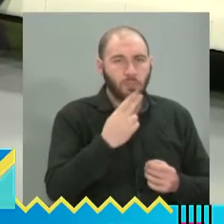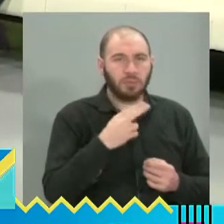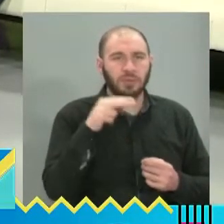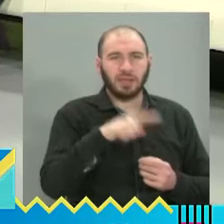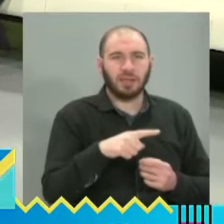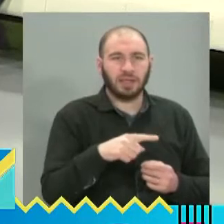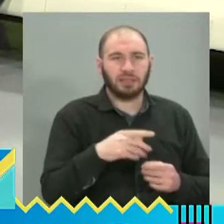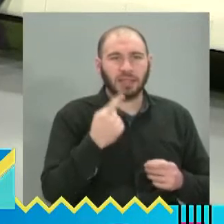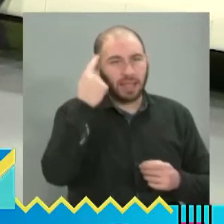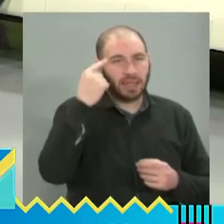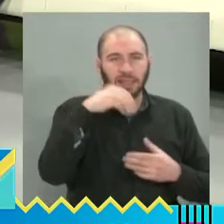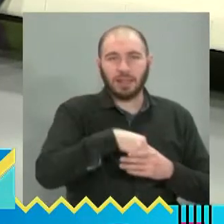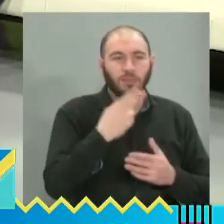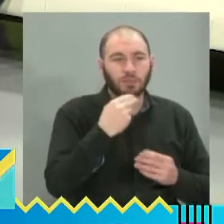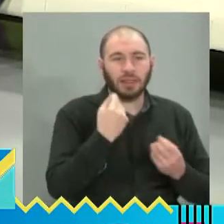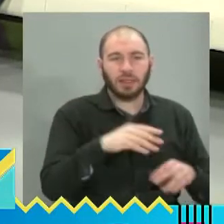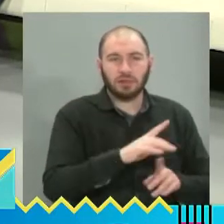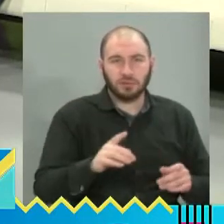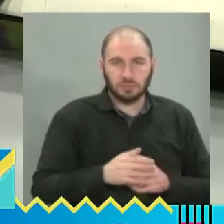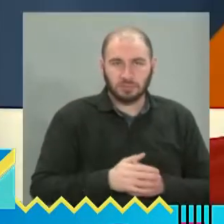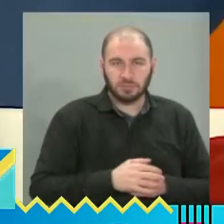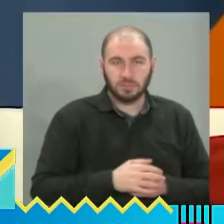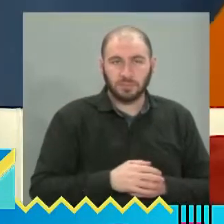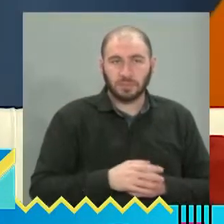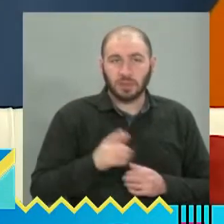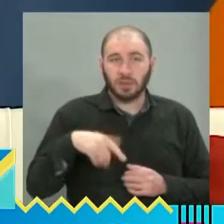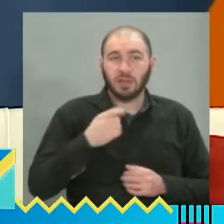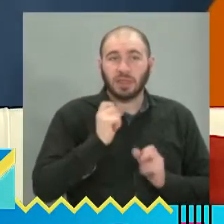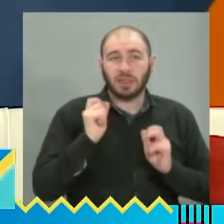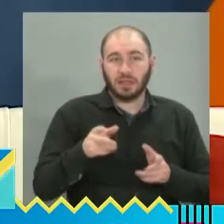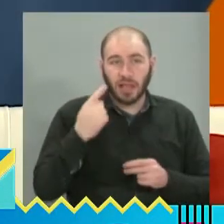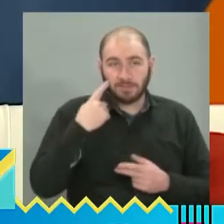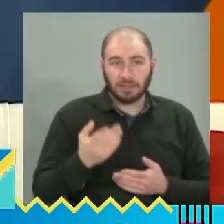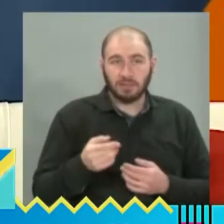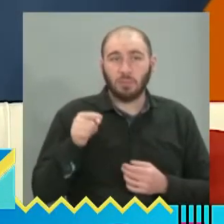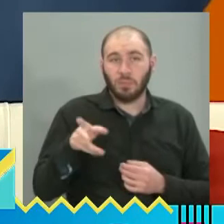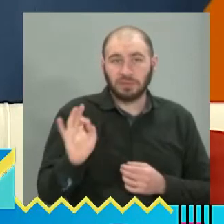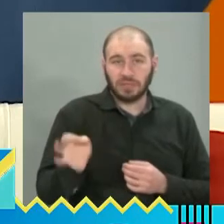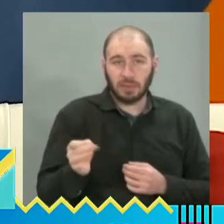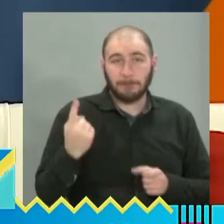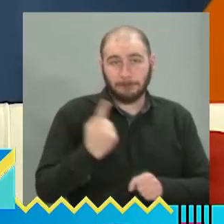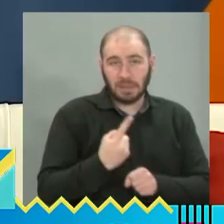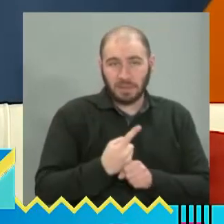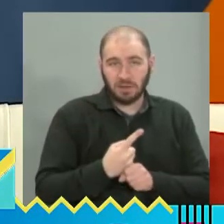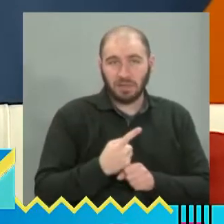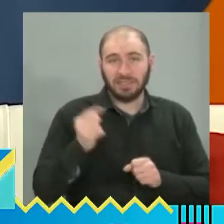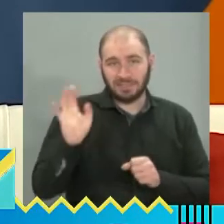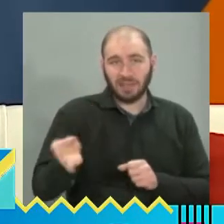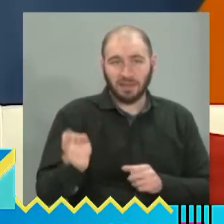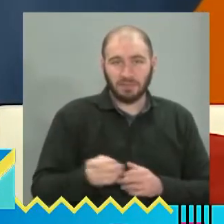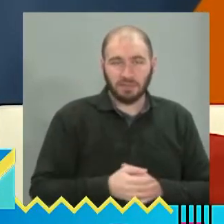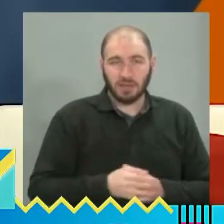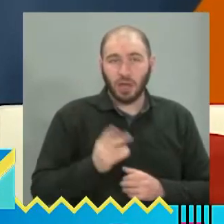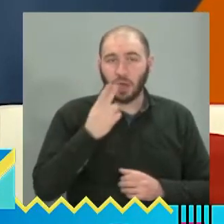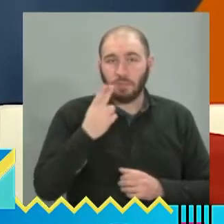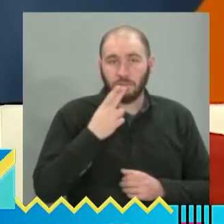todavía no se plantea la idea de fumar? Lo que tratamos de hacerle es decirle, bueno, a ver, ¿sabés qué? Primero, si está al tanto de